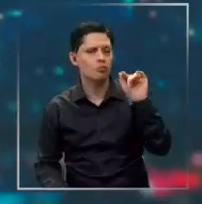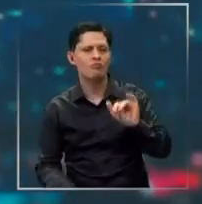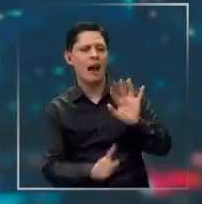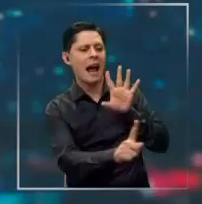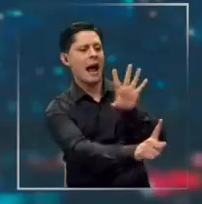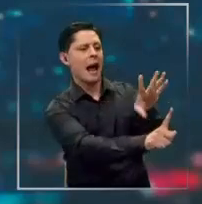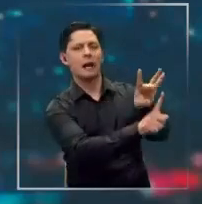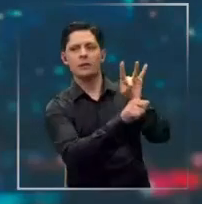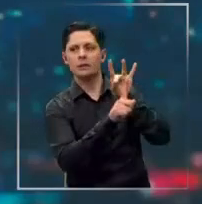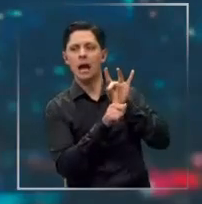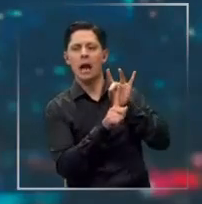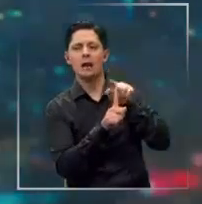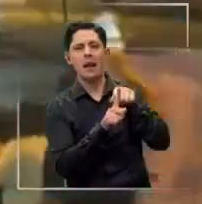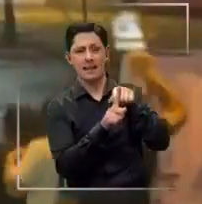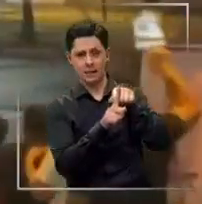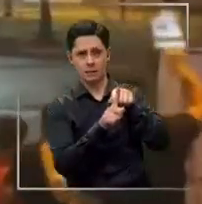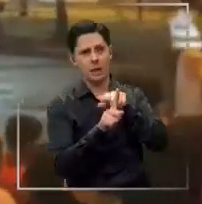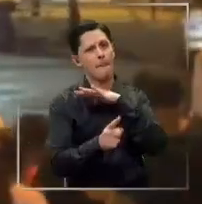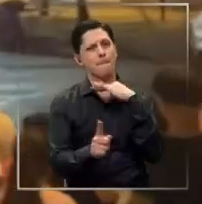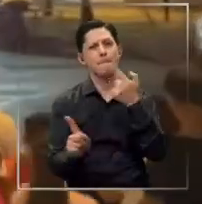a estos amigos